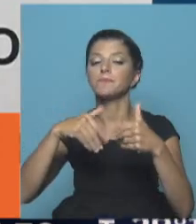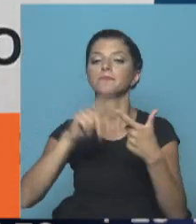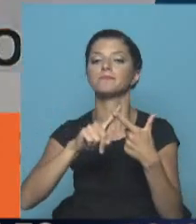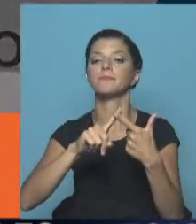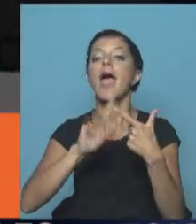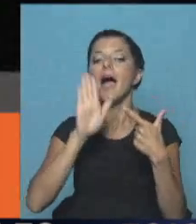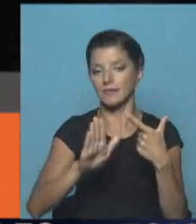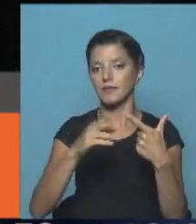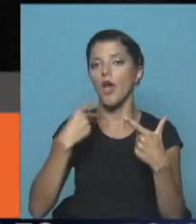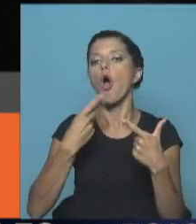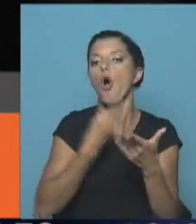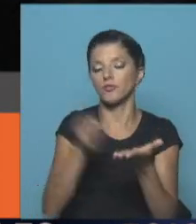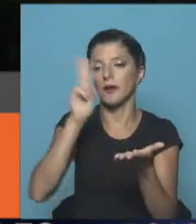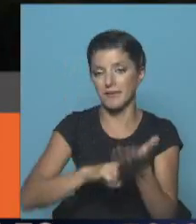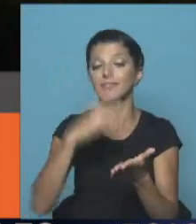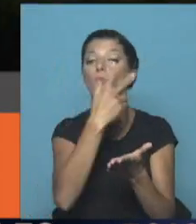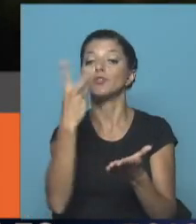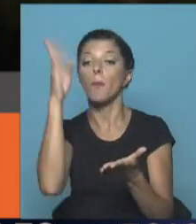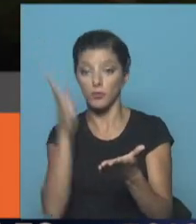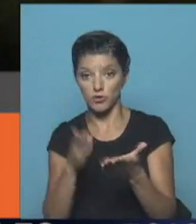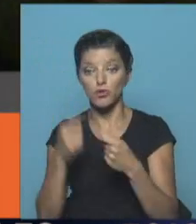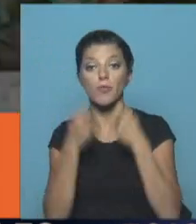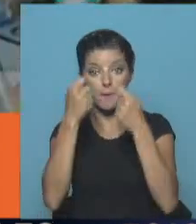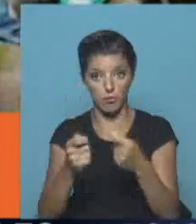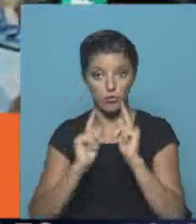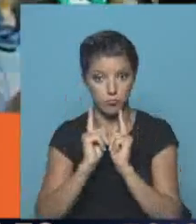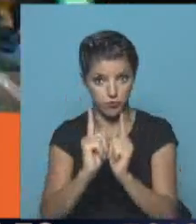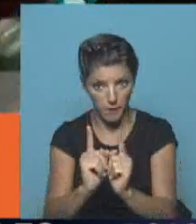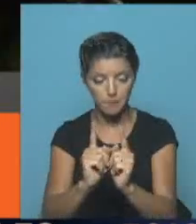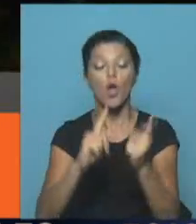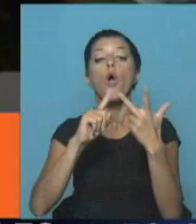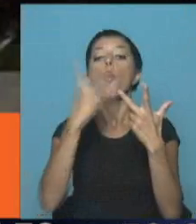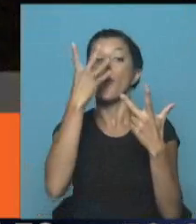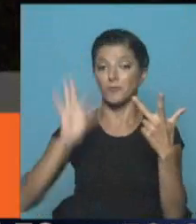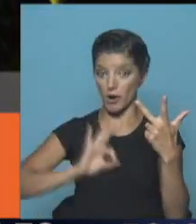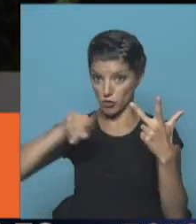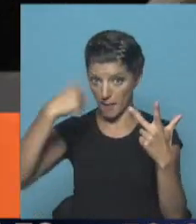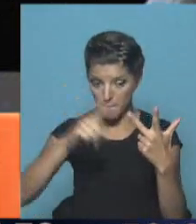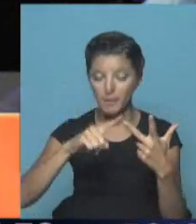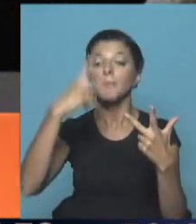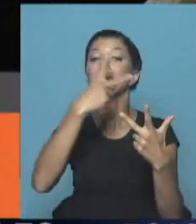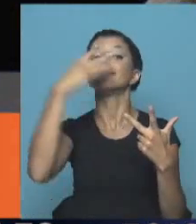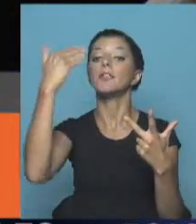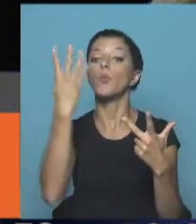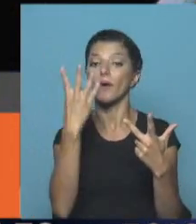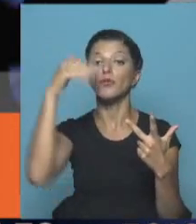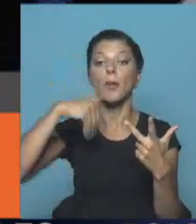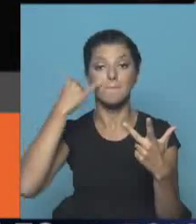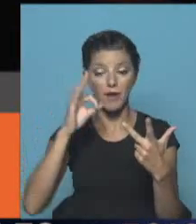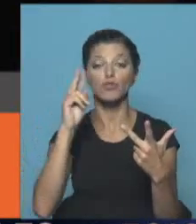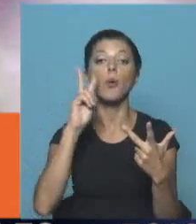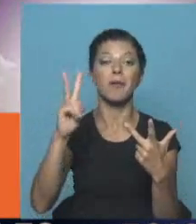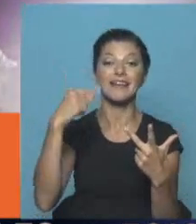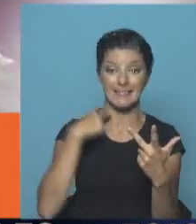fue reelecto con el 52% de los sufragios. 4 años después, el 24 de mayo de 2013, el